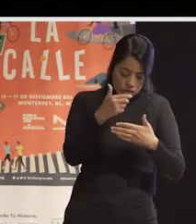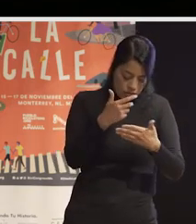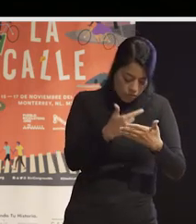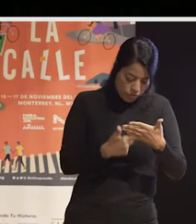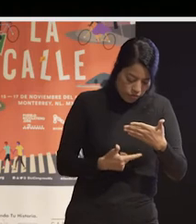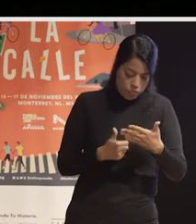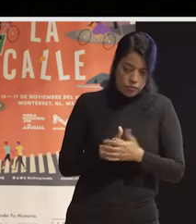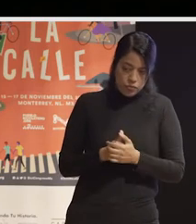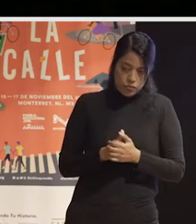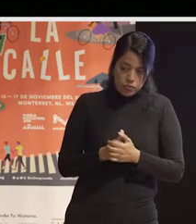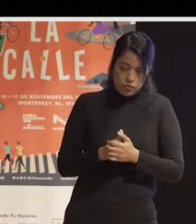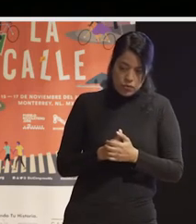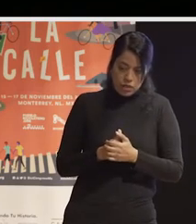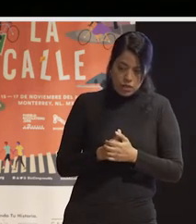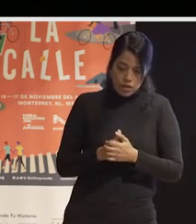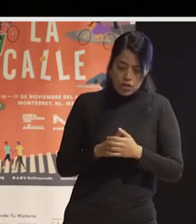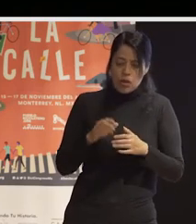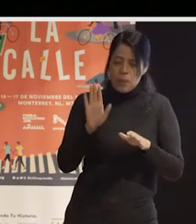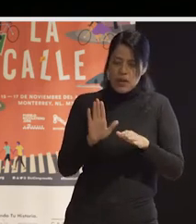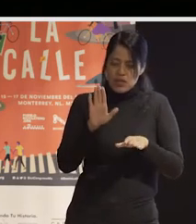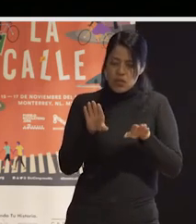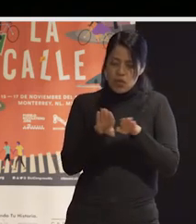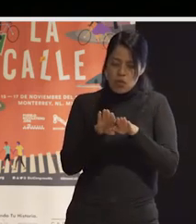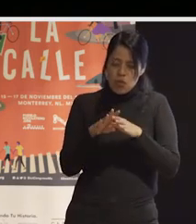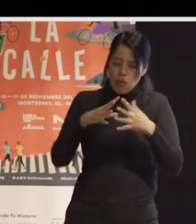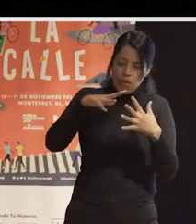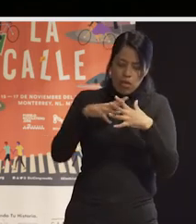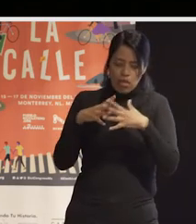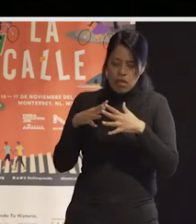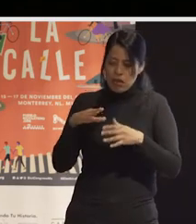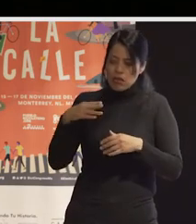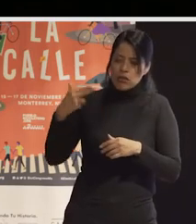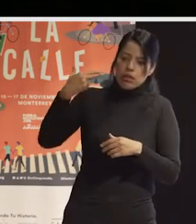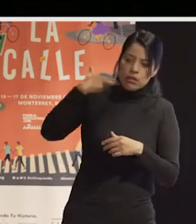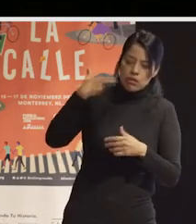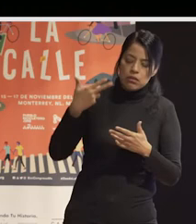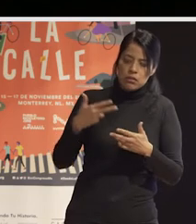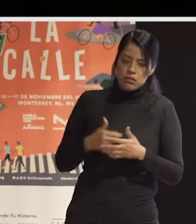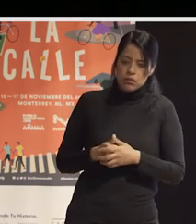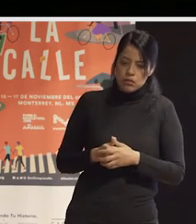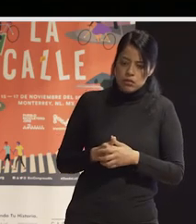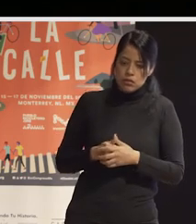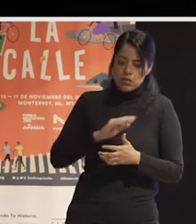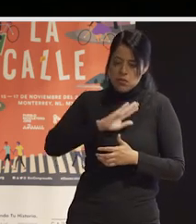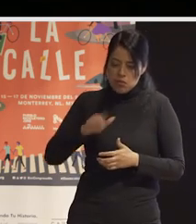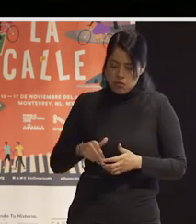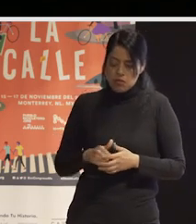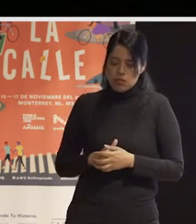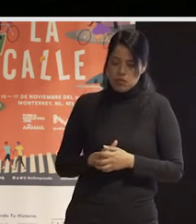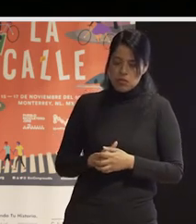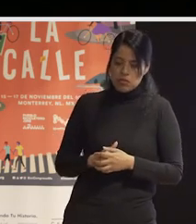de que como si fuera una guerra no de muertes de bajas de